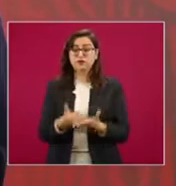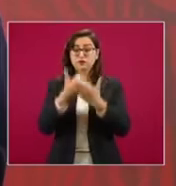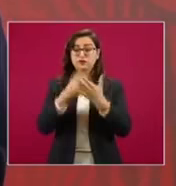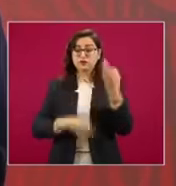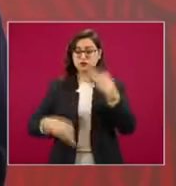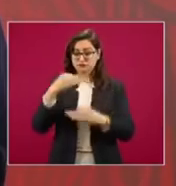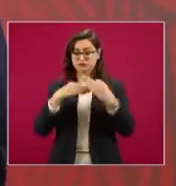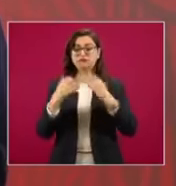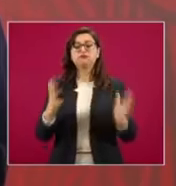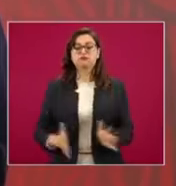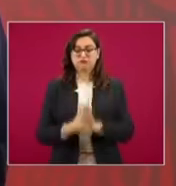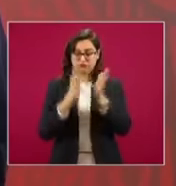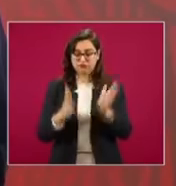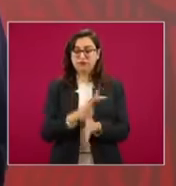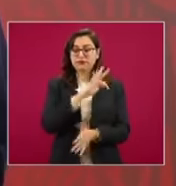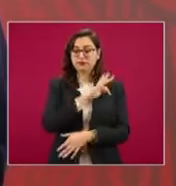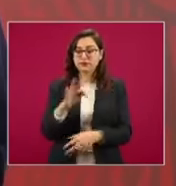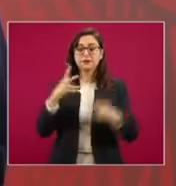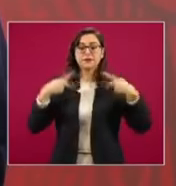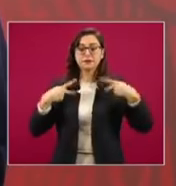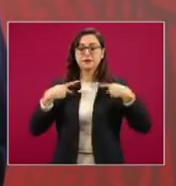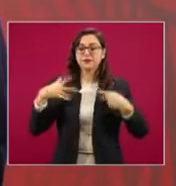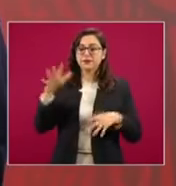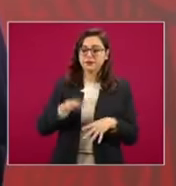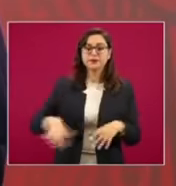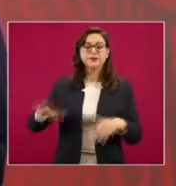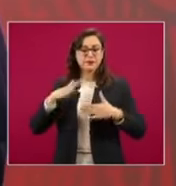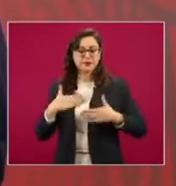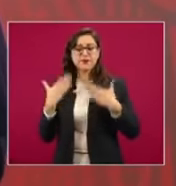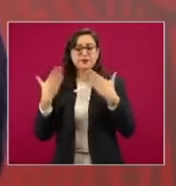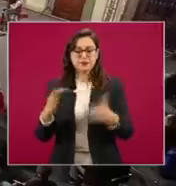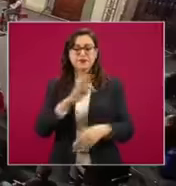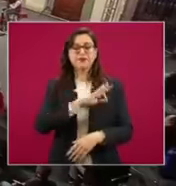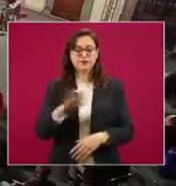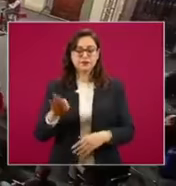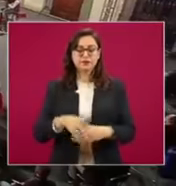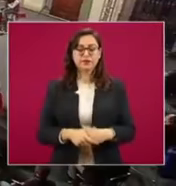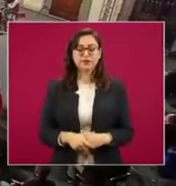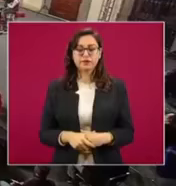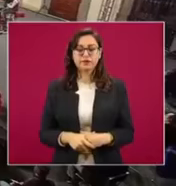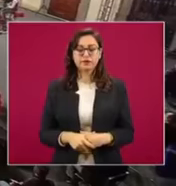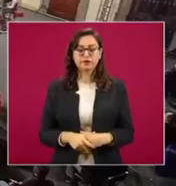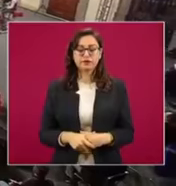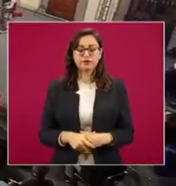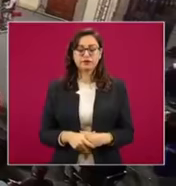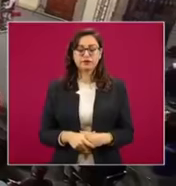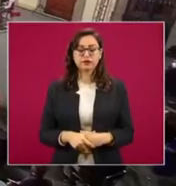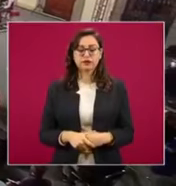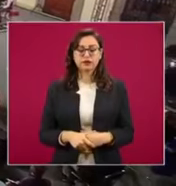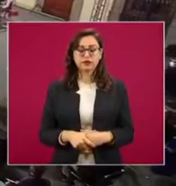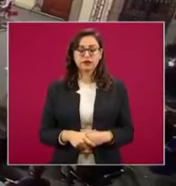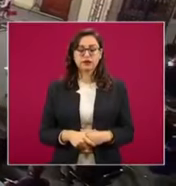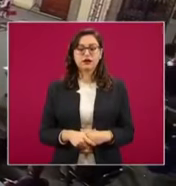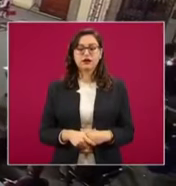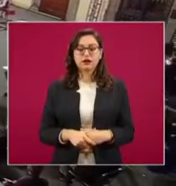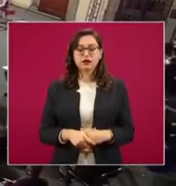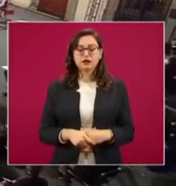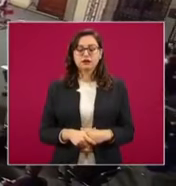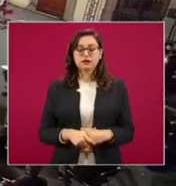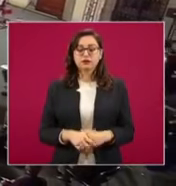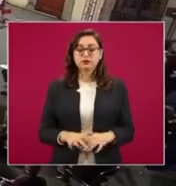y que se le confíe a la gente que decidan De qué manera se